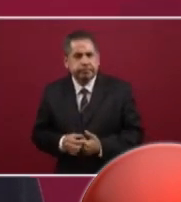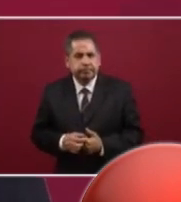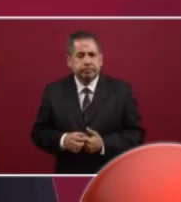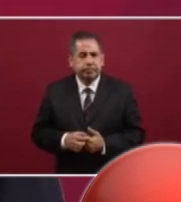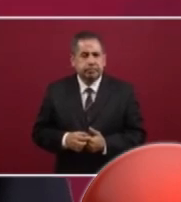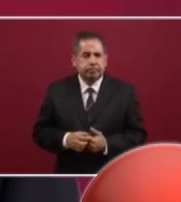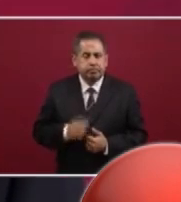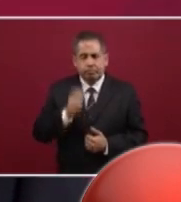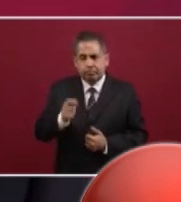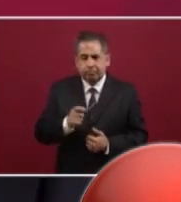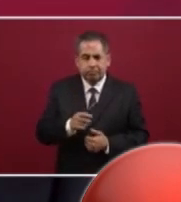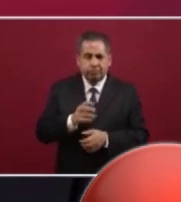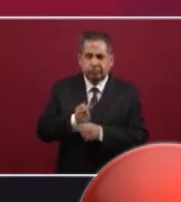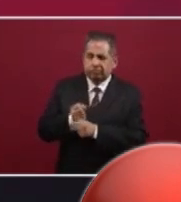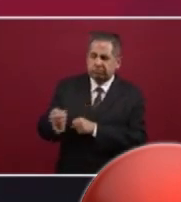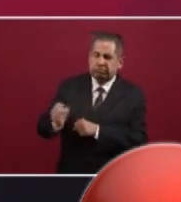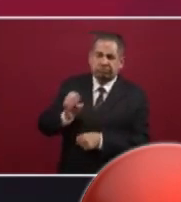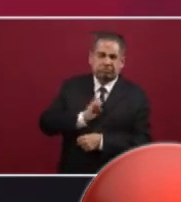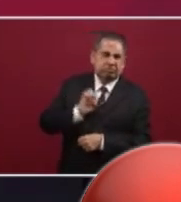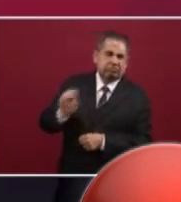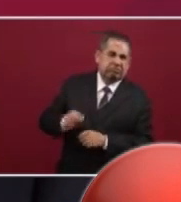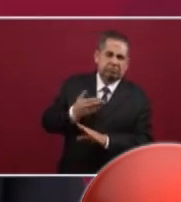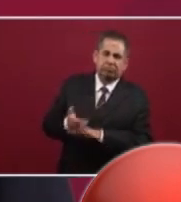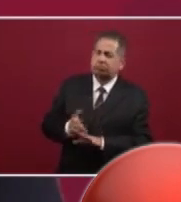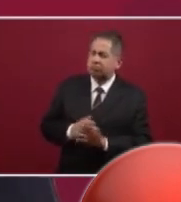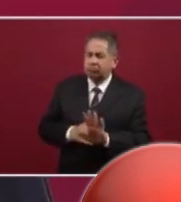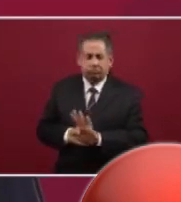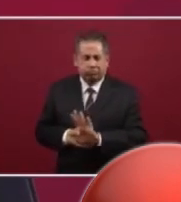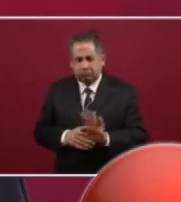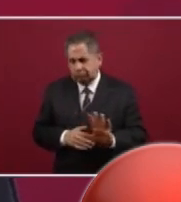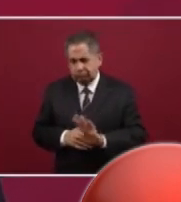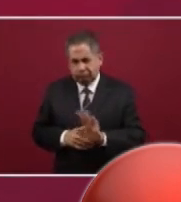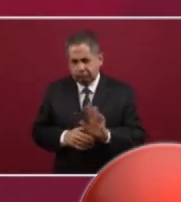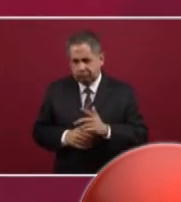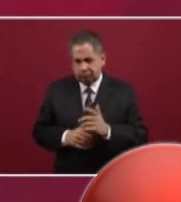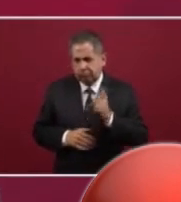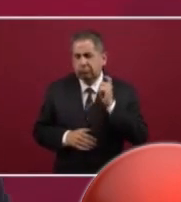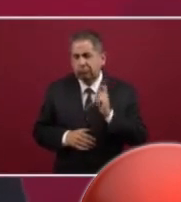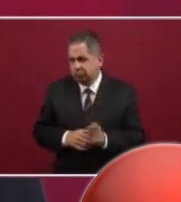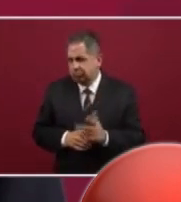nada de xenofobia, que significa